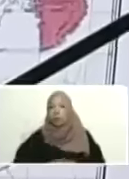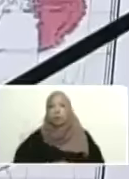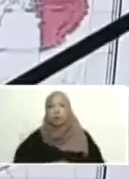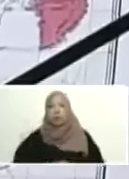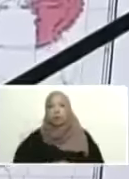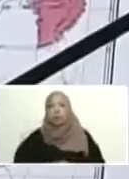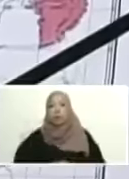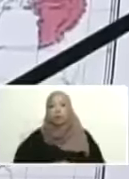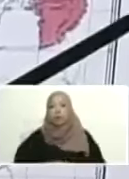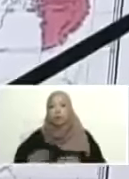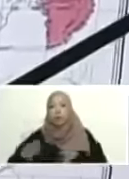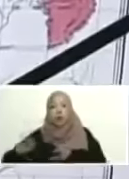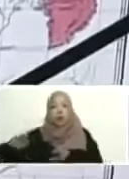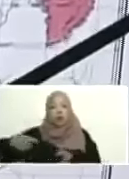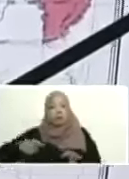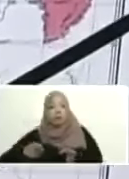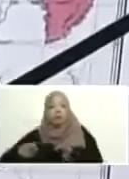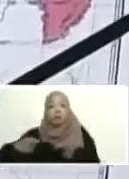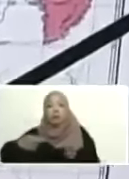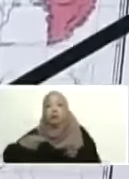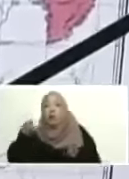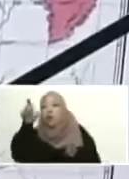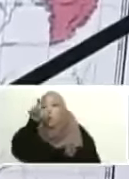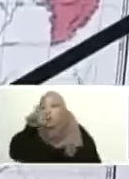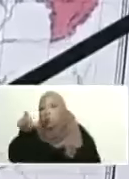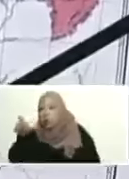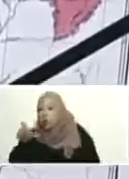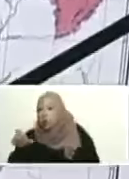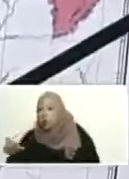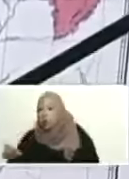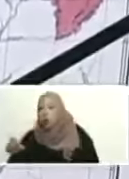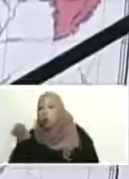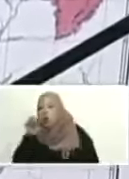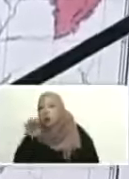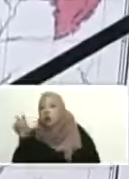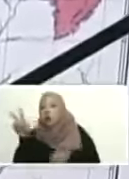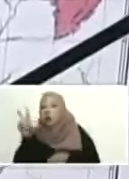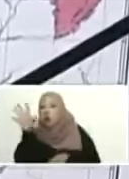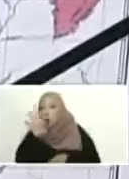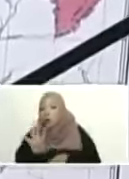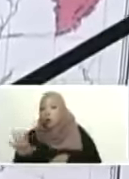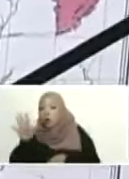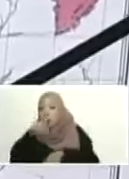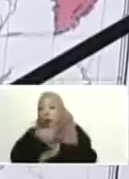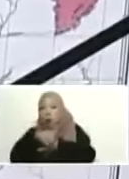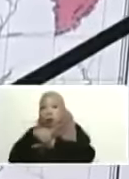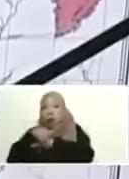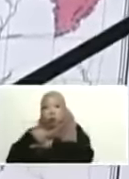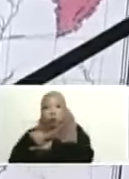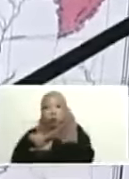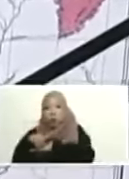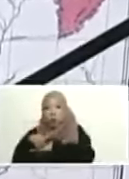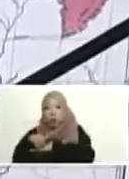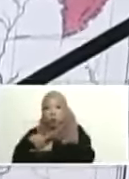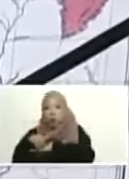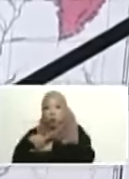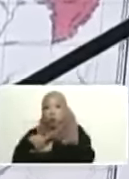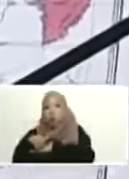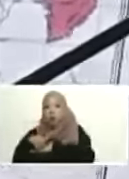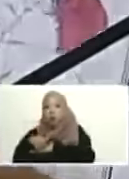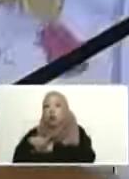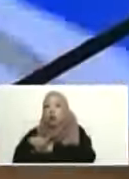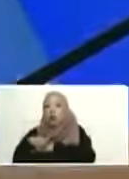Desde el río Esequibo al este, el Imperio Británico, potencia